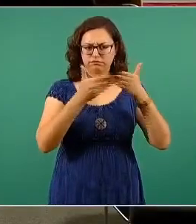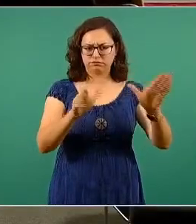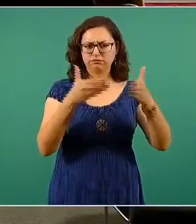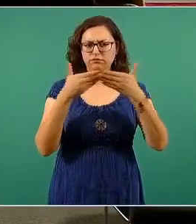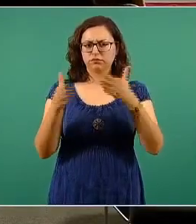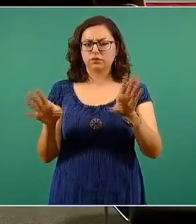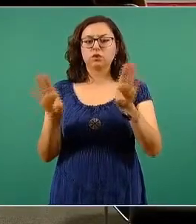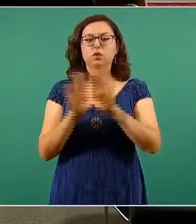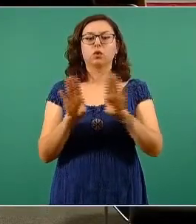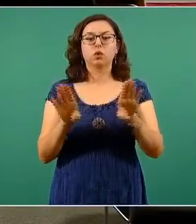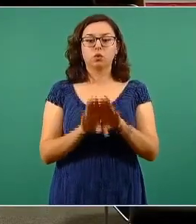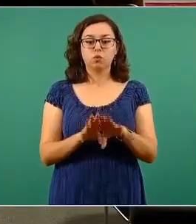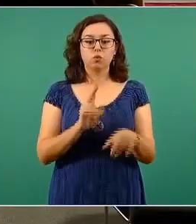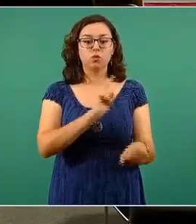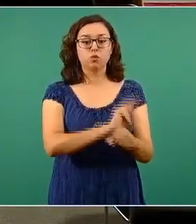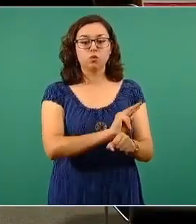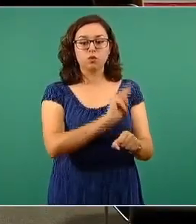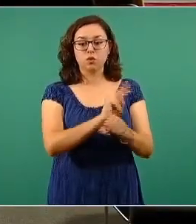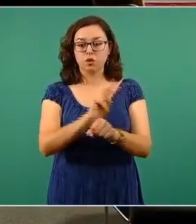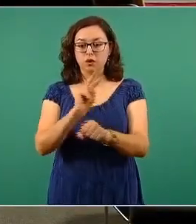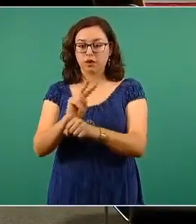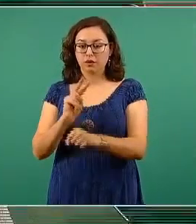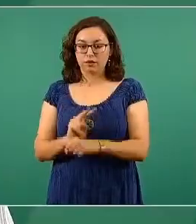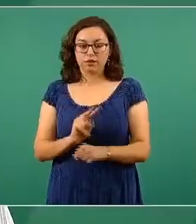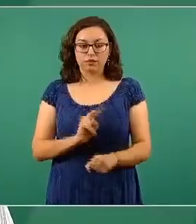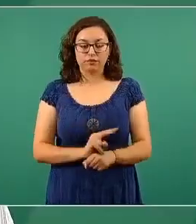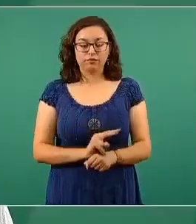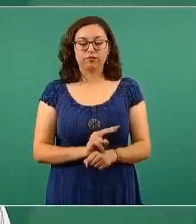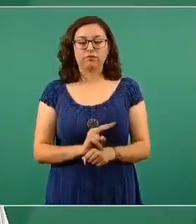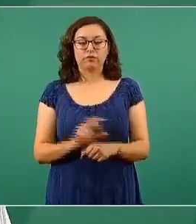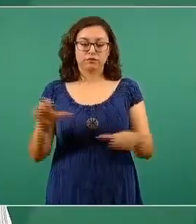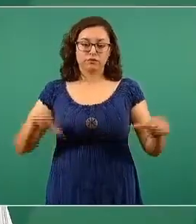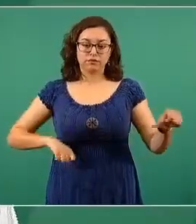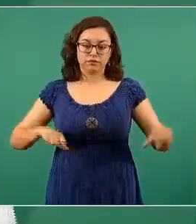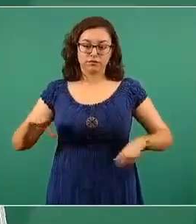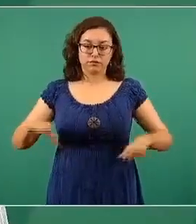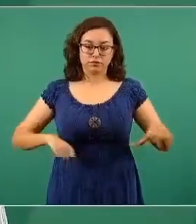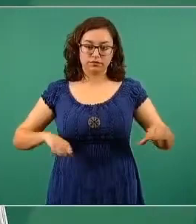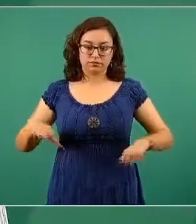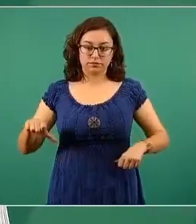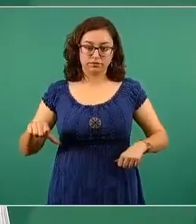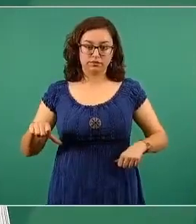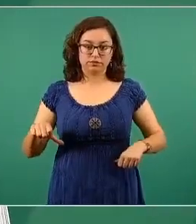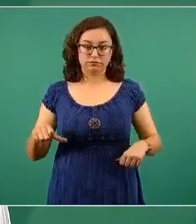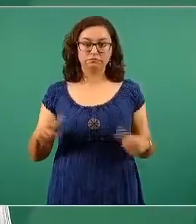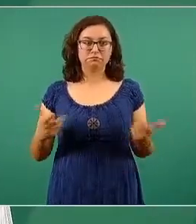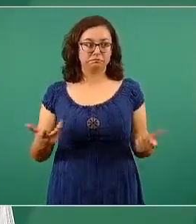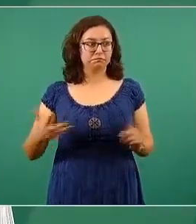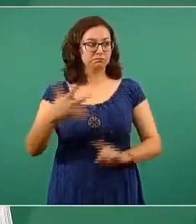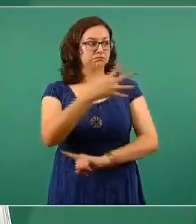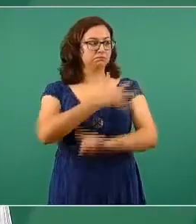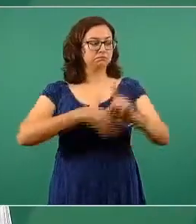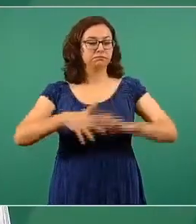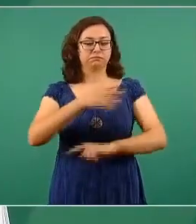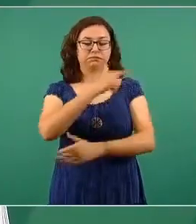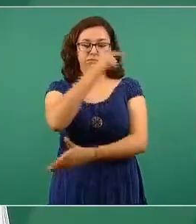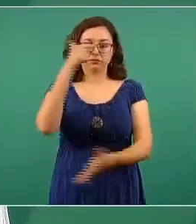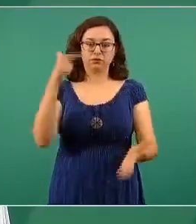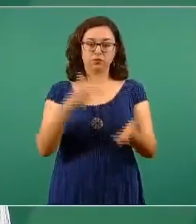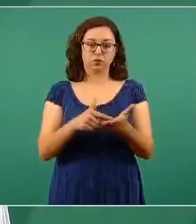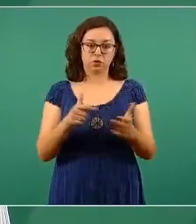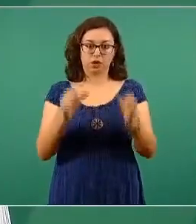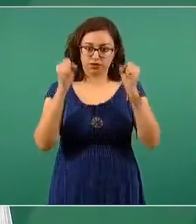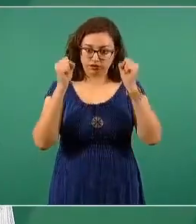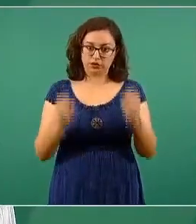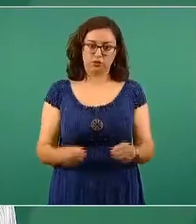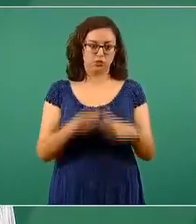de mantener una vigilancia y mantener acciones que mantengan estos espacios seguros, pues siempre